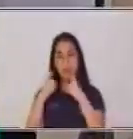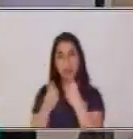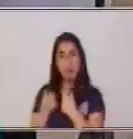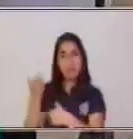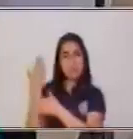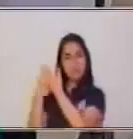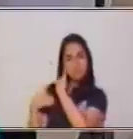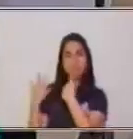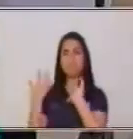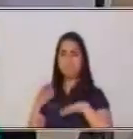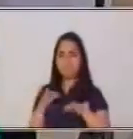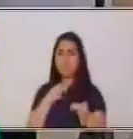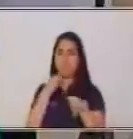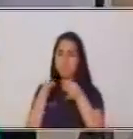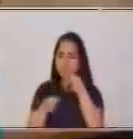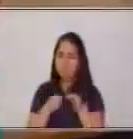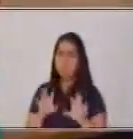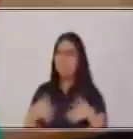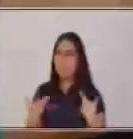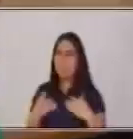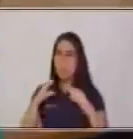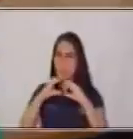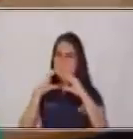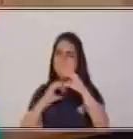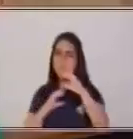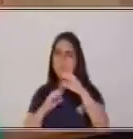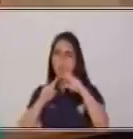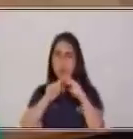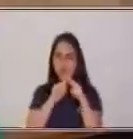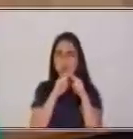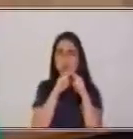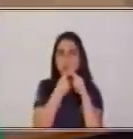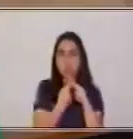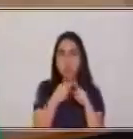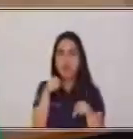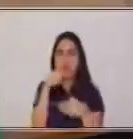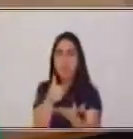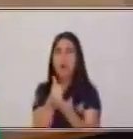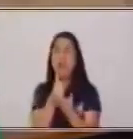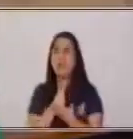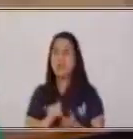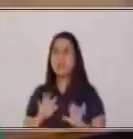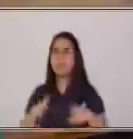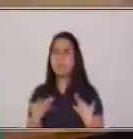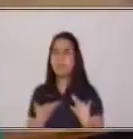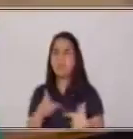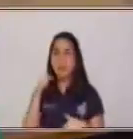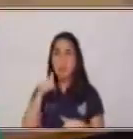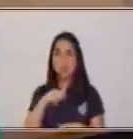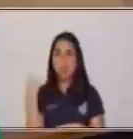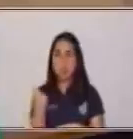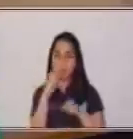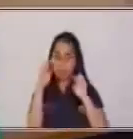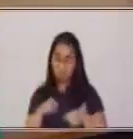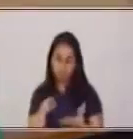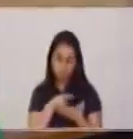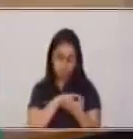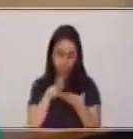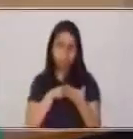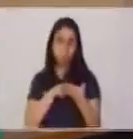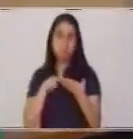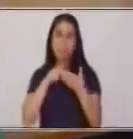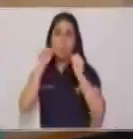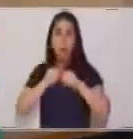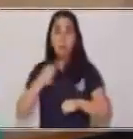de introducción. Estos párrafos de introducción nos ayudan a que nosotros como lectores podamos ver si lo